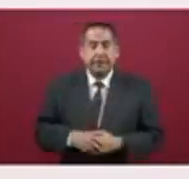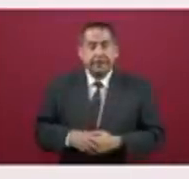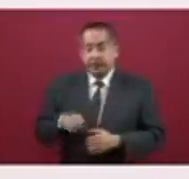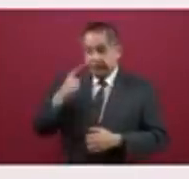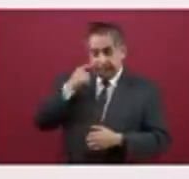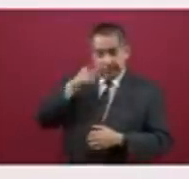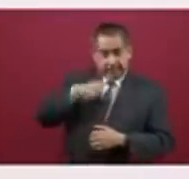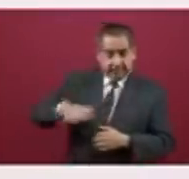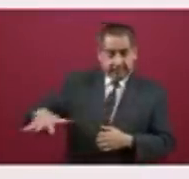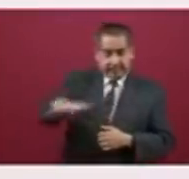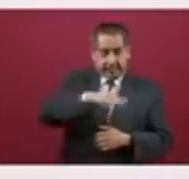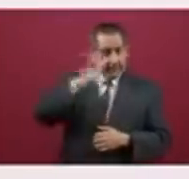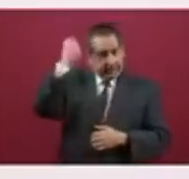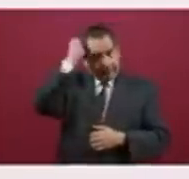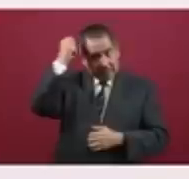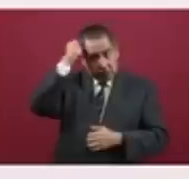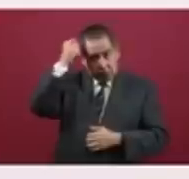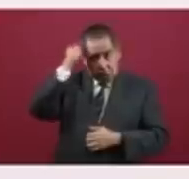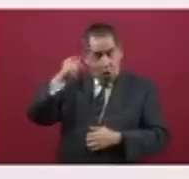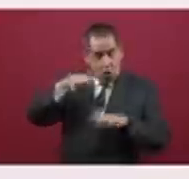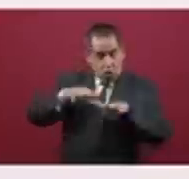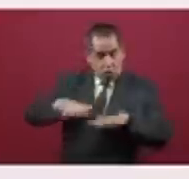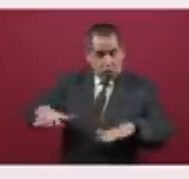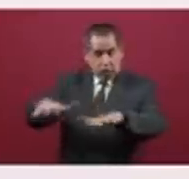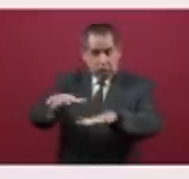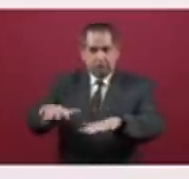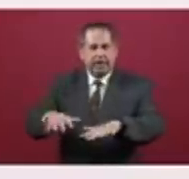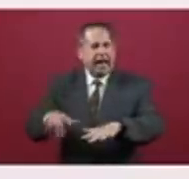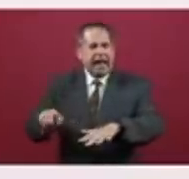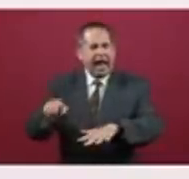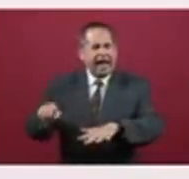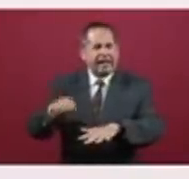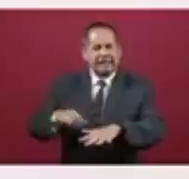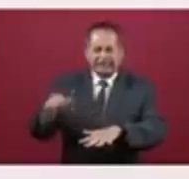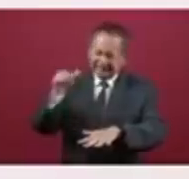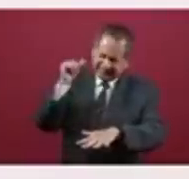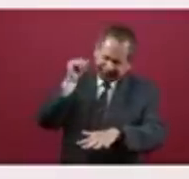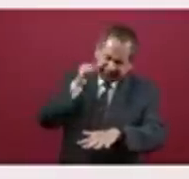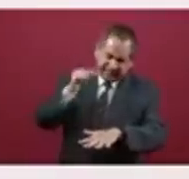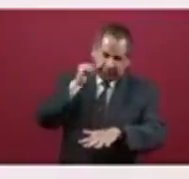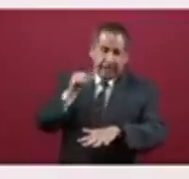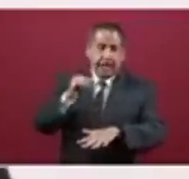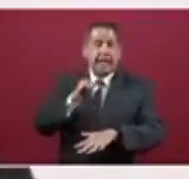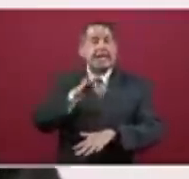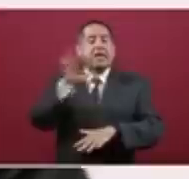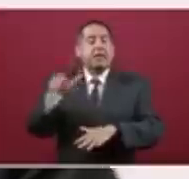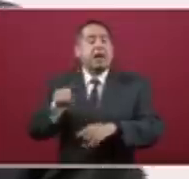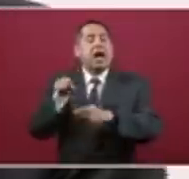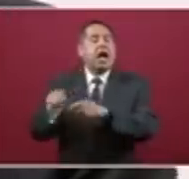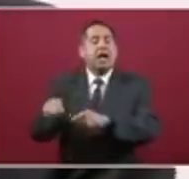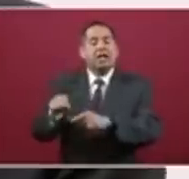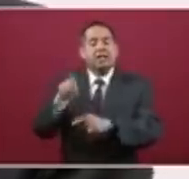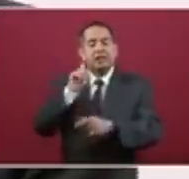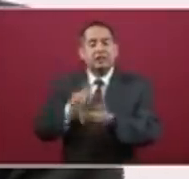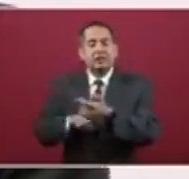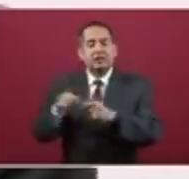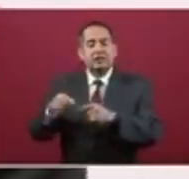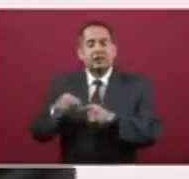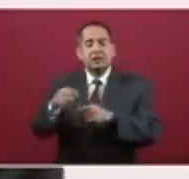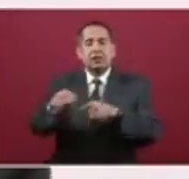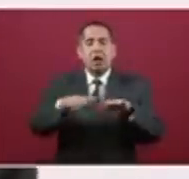en el lago de texcoco siempre y vamos a padecer de